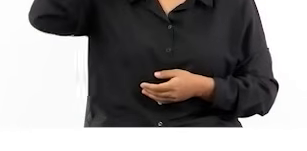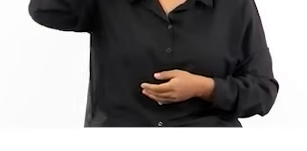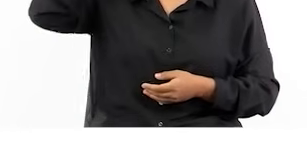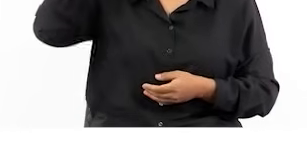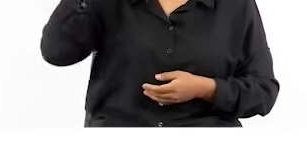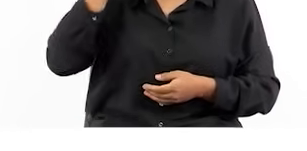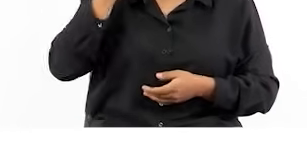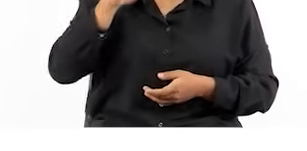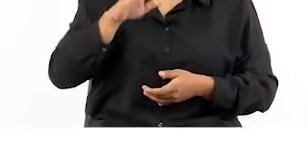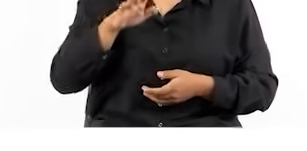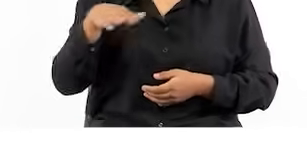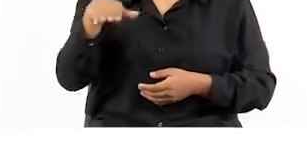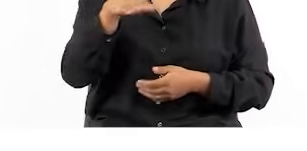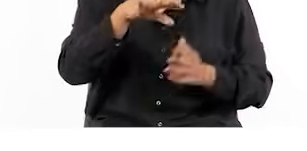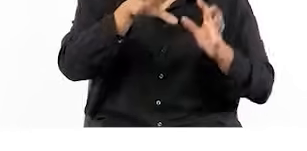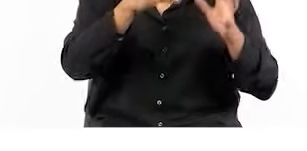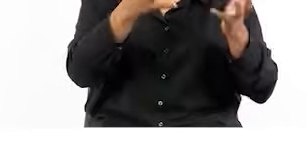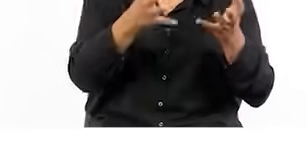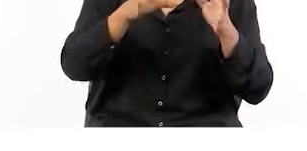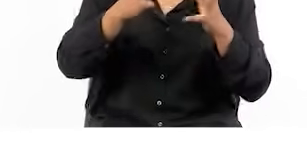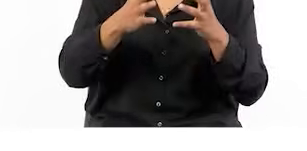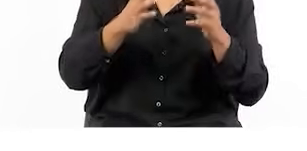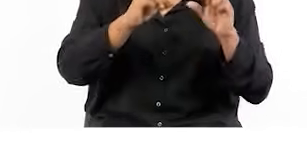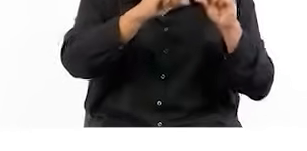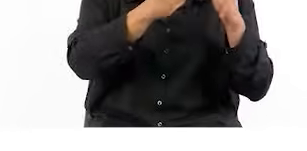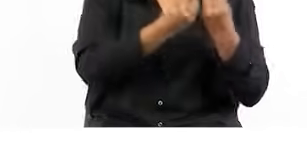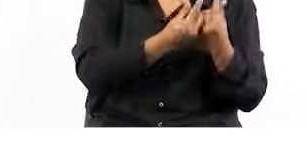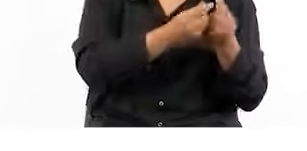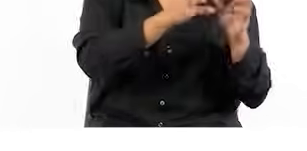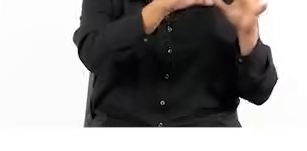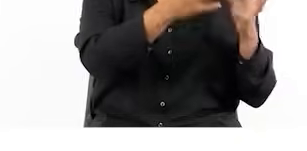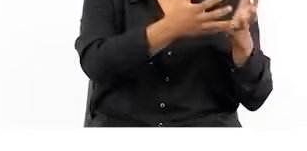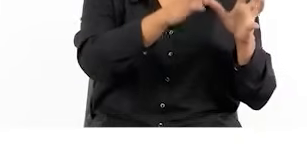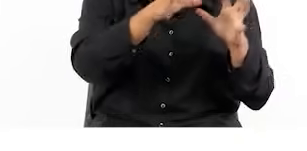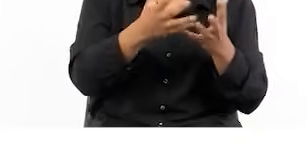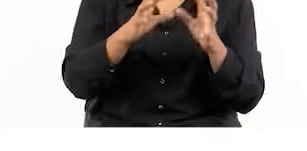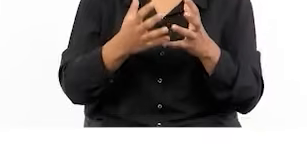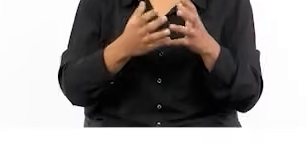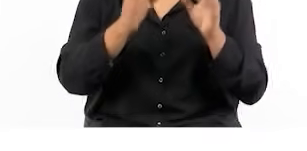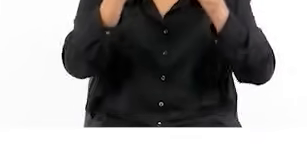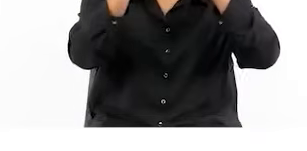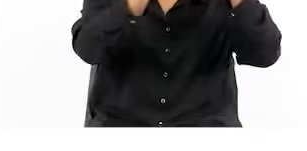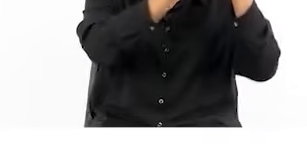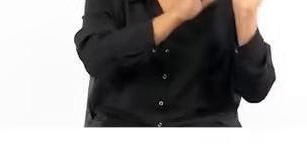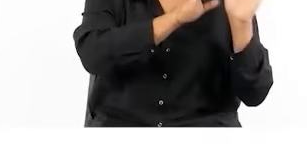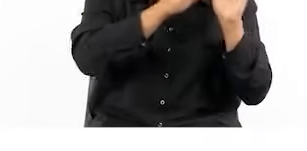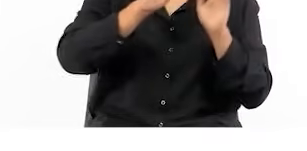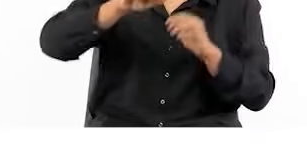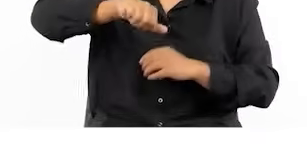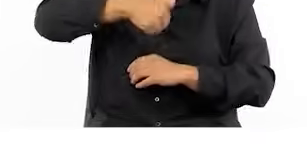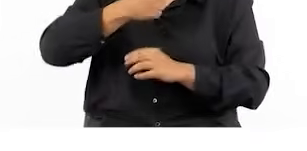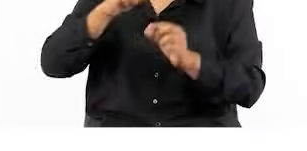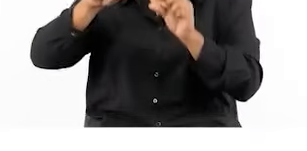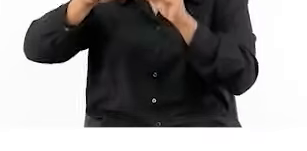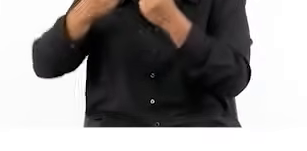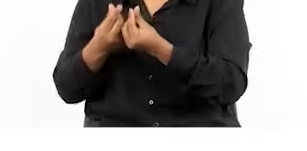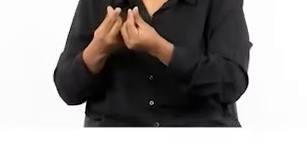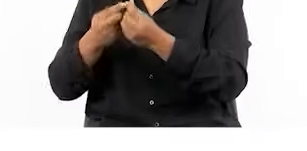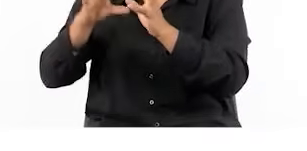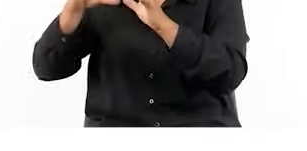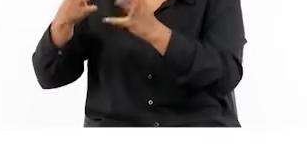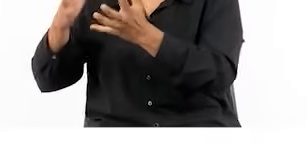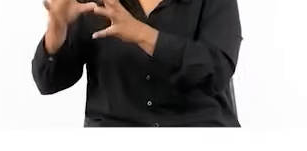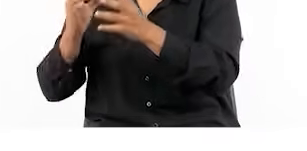tenemos las galaxias. Las galaxias, como ya mencioné, son los lugares donde existen agrupaciones muy grandes de